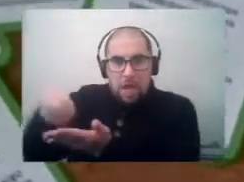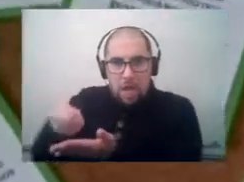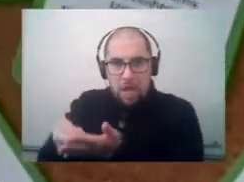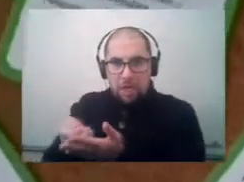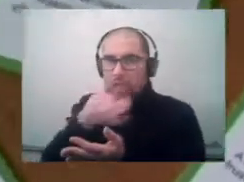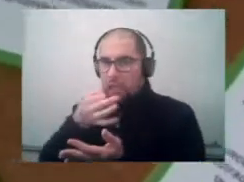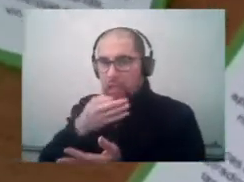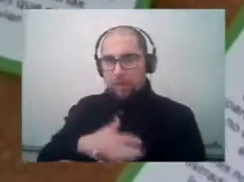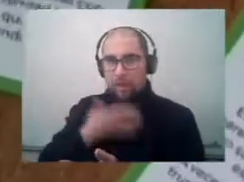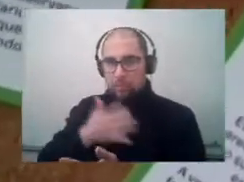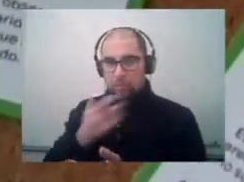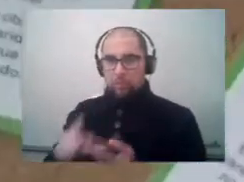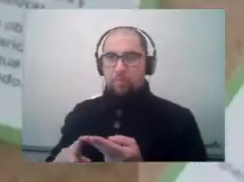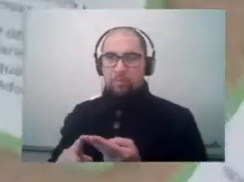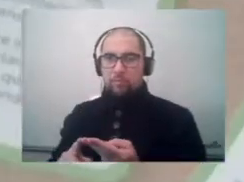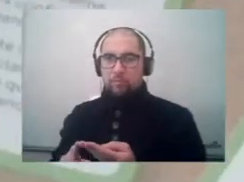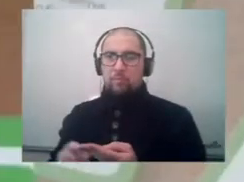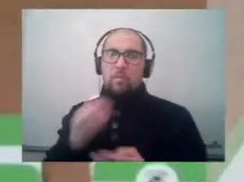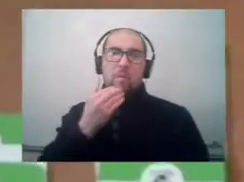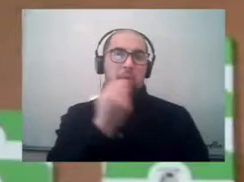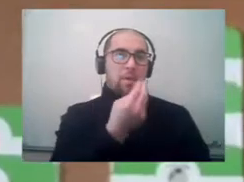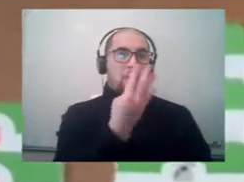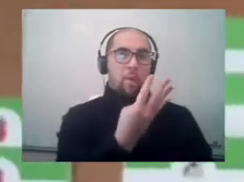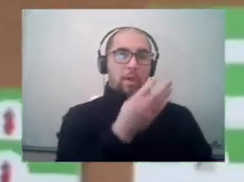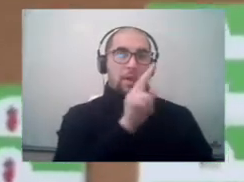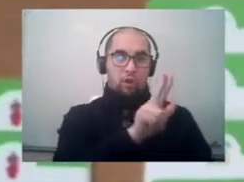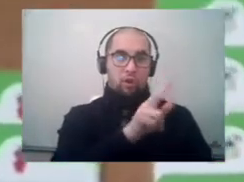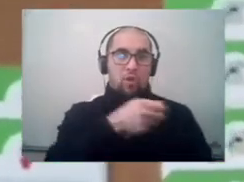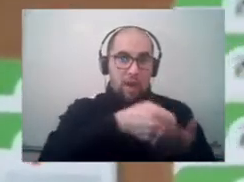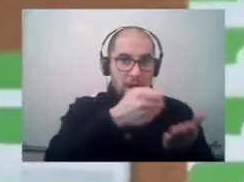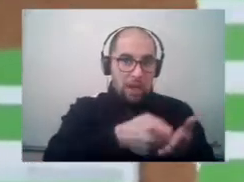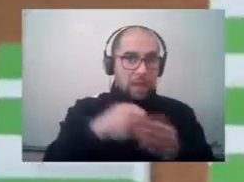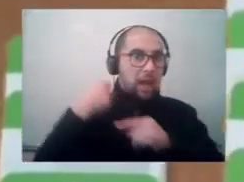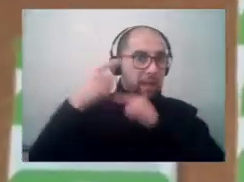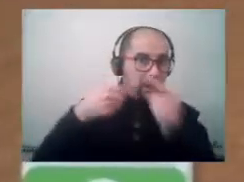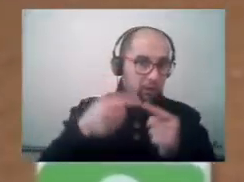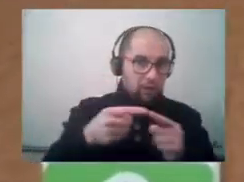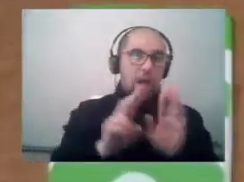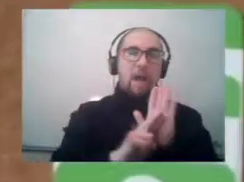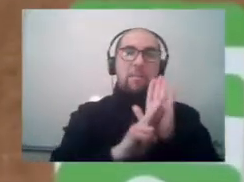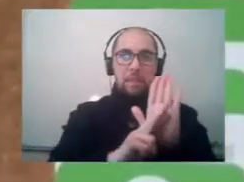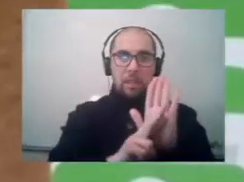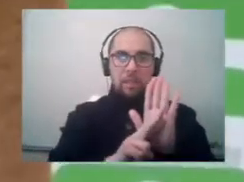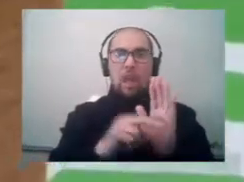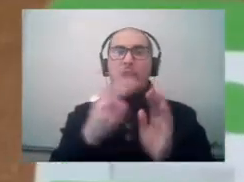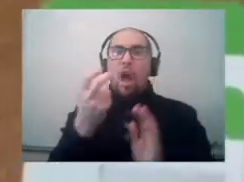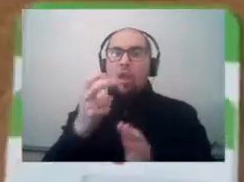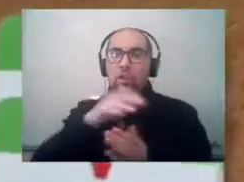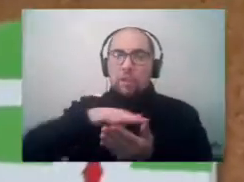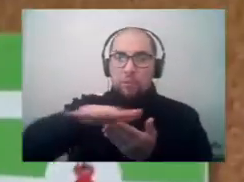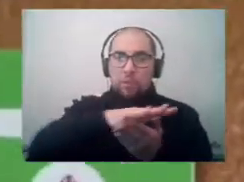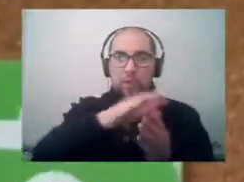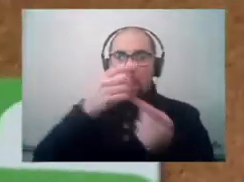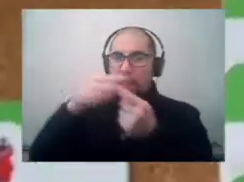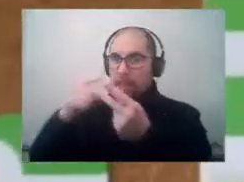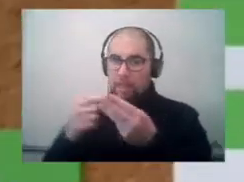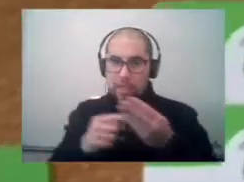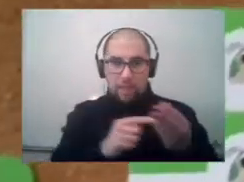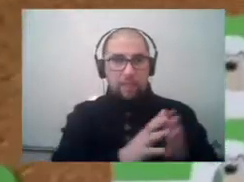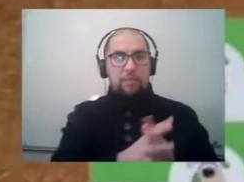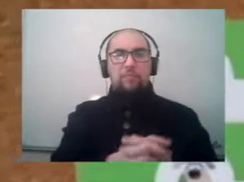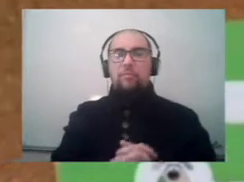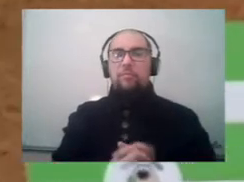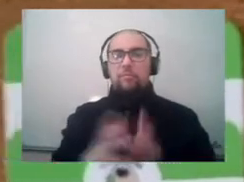describen las emociones y 48 cartas de historietas que representan 12 situaciones asociadas a